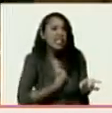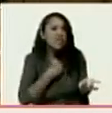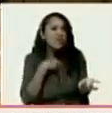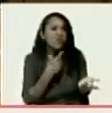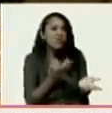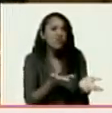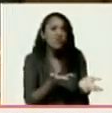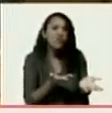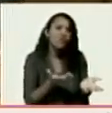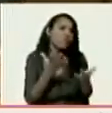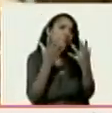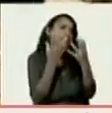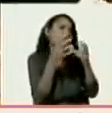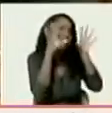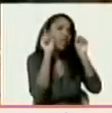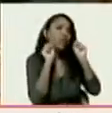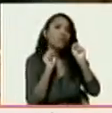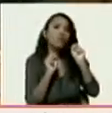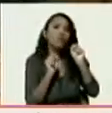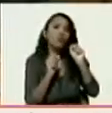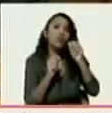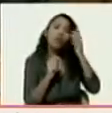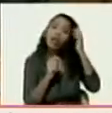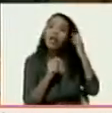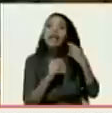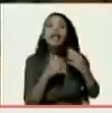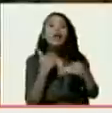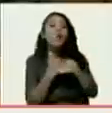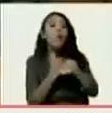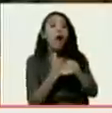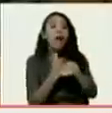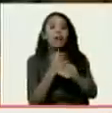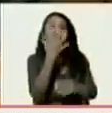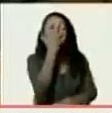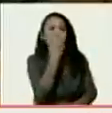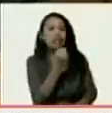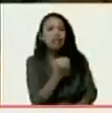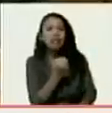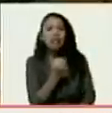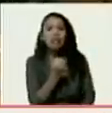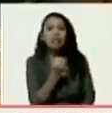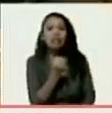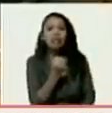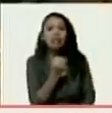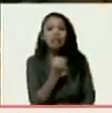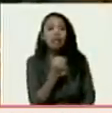Es más, mira, da tristeza, creo que el señor Adams, ¿es que se llama?